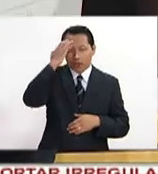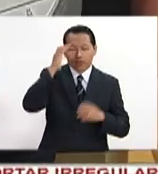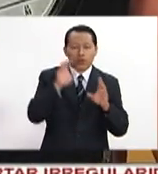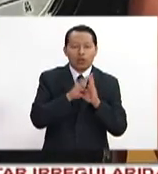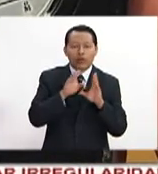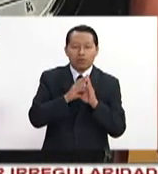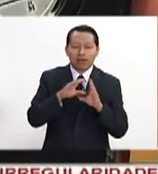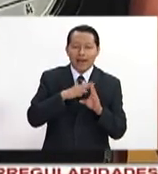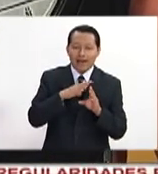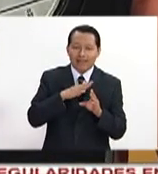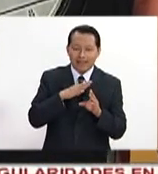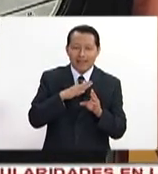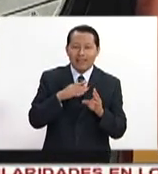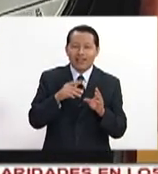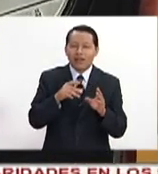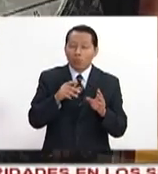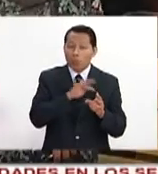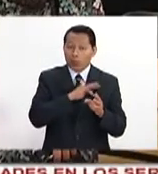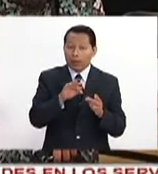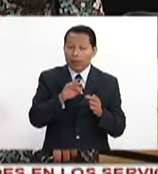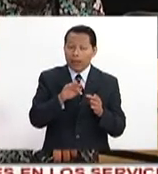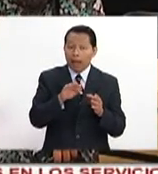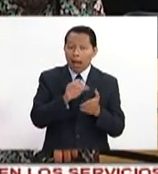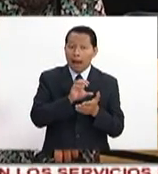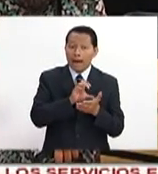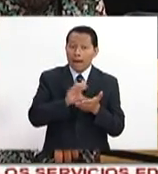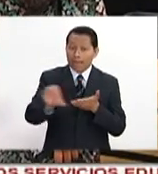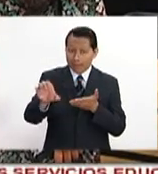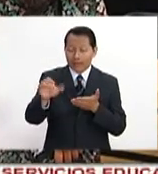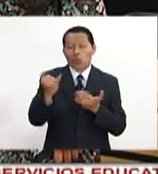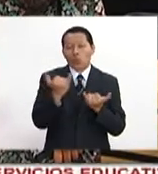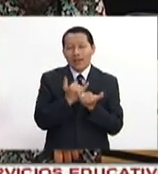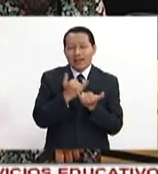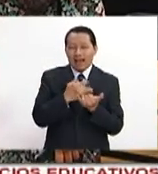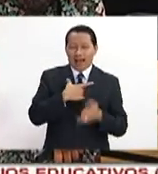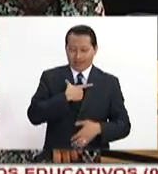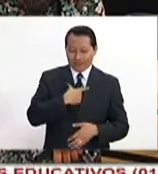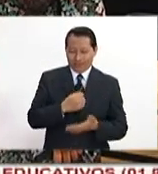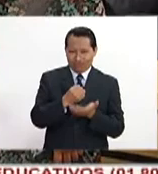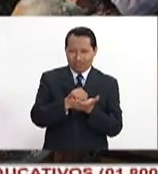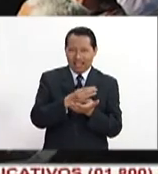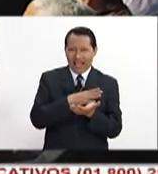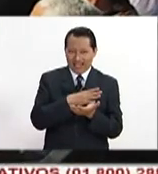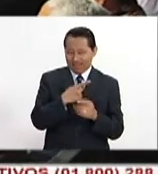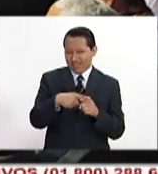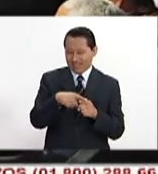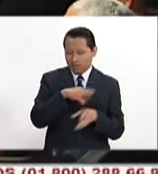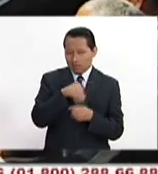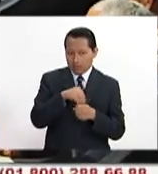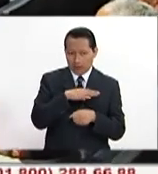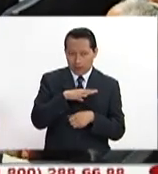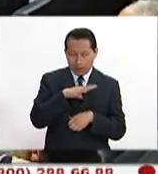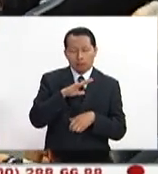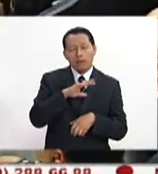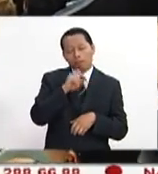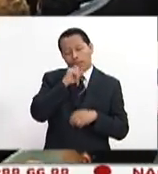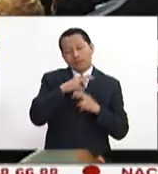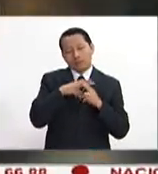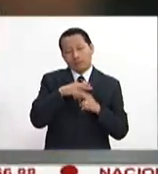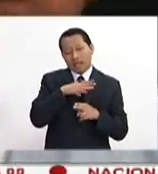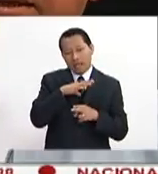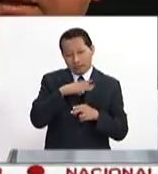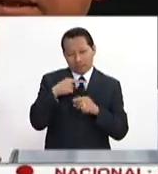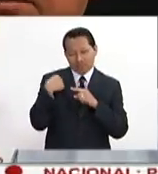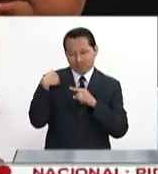estuvo acompañado de un incentivo económico y una medalla conmemorativa que avala el desempeño entregado en las últimas